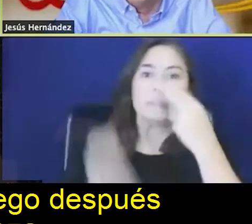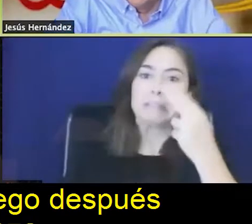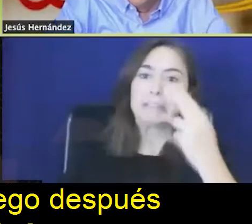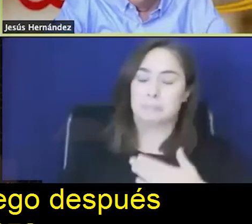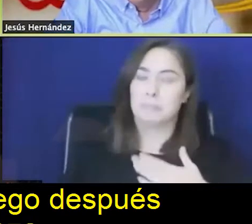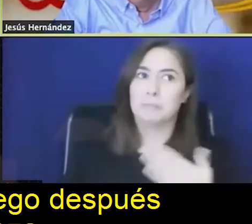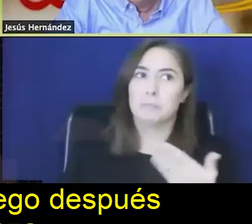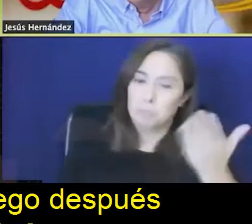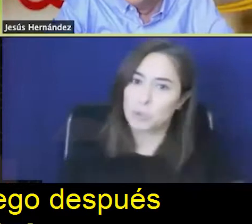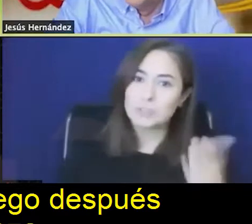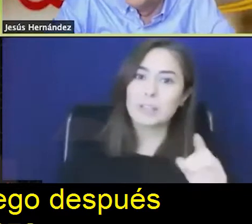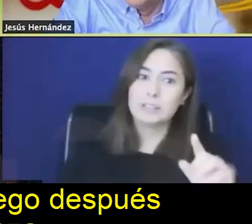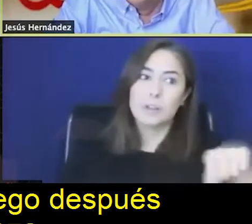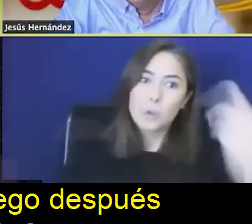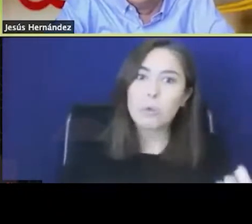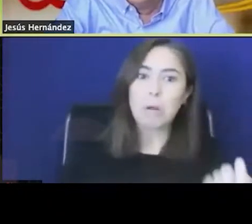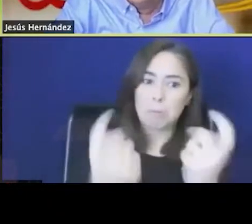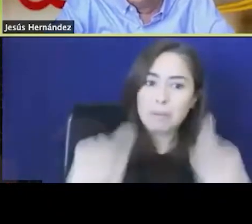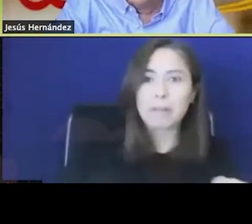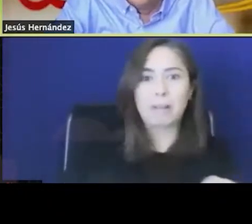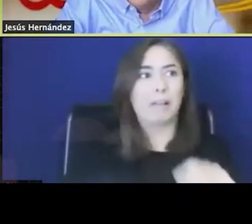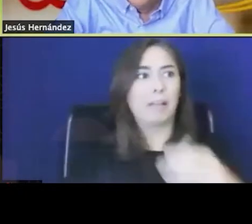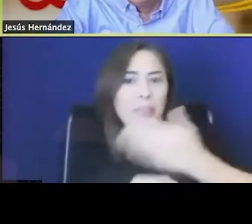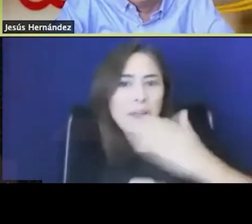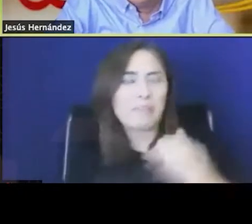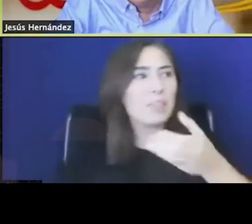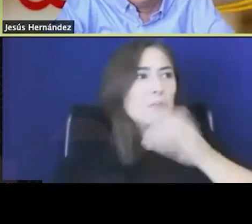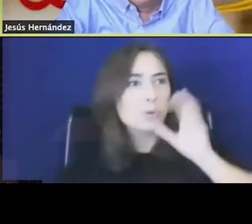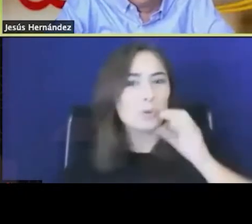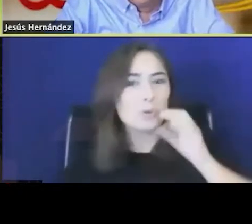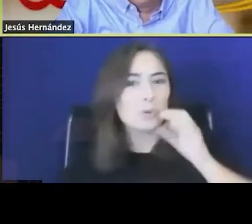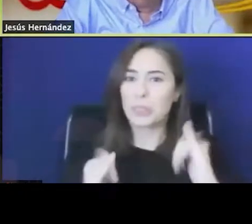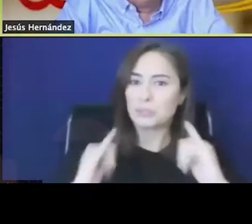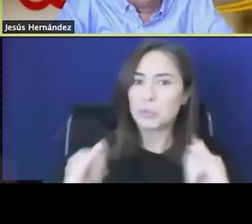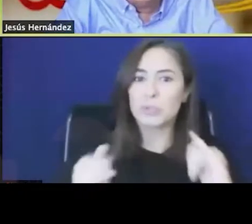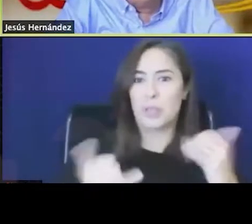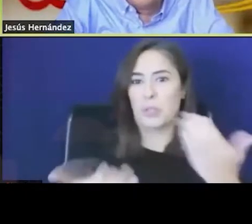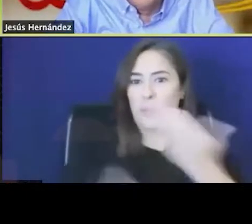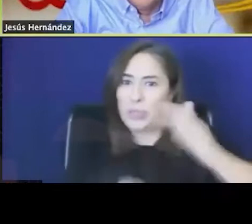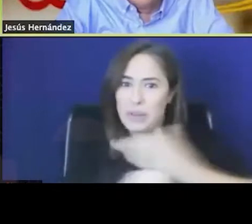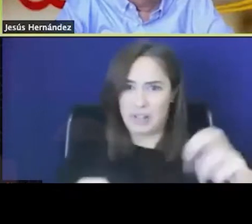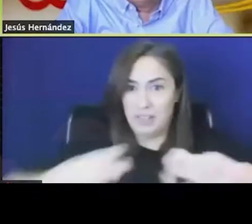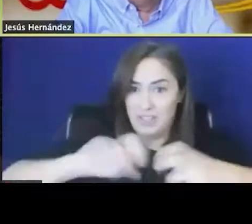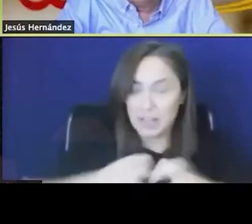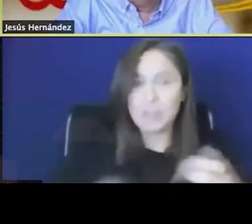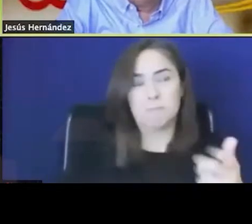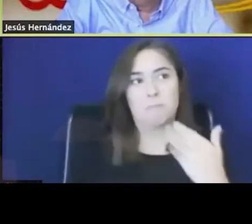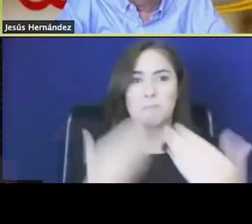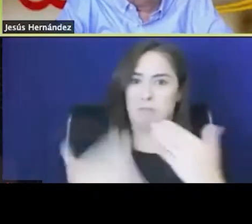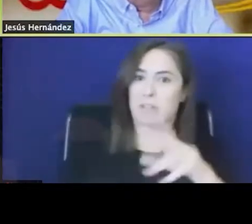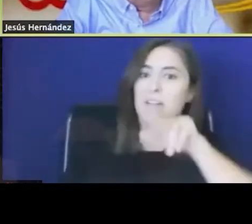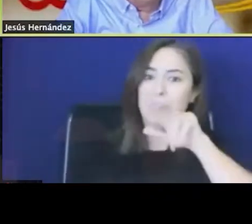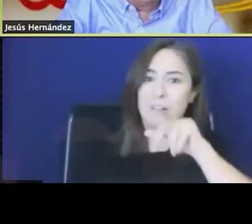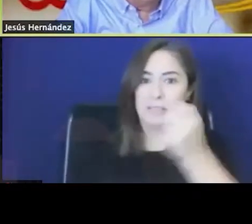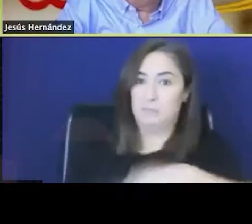Alejandro tomando unas cervezas, disfrutando de esa cerveza belga y hablando de español, que para mí la verdad es que era una